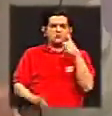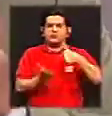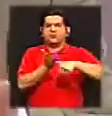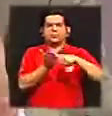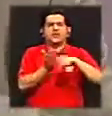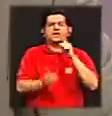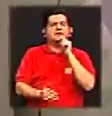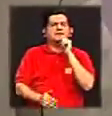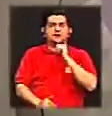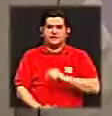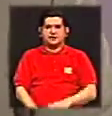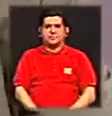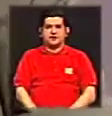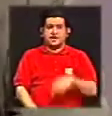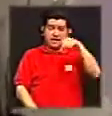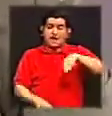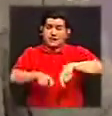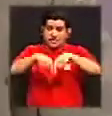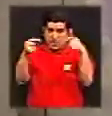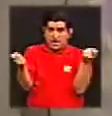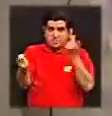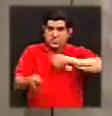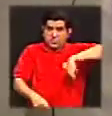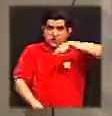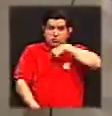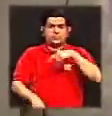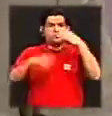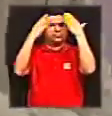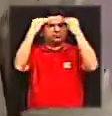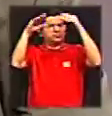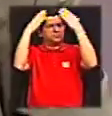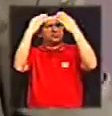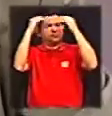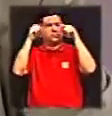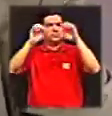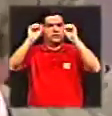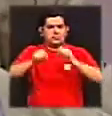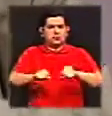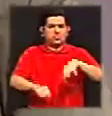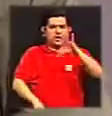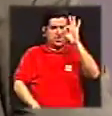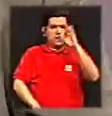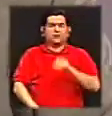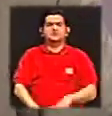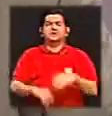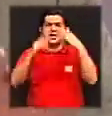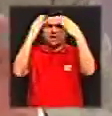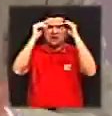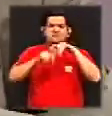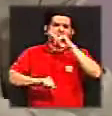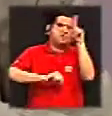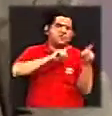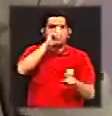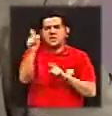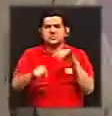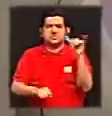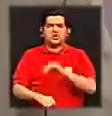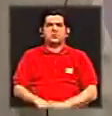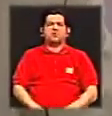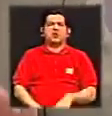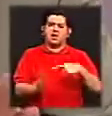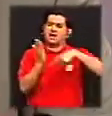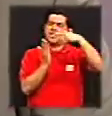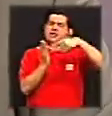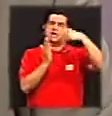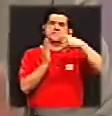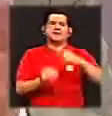votando. Y aquí en el Semanario le ofrecemos amplia información. Usted puede encontrar la información de la encuesta, puede encontrar perfiles de los